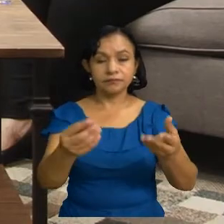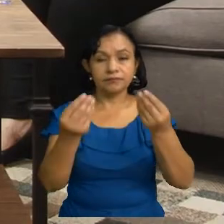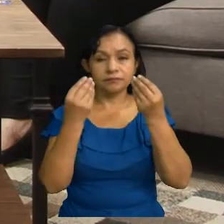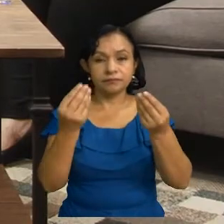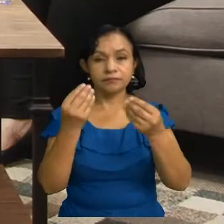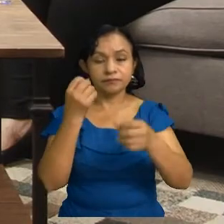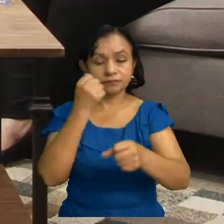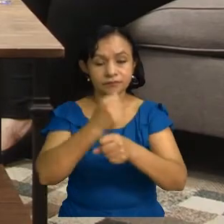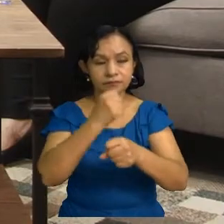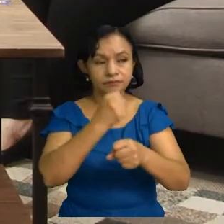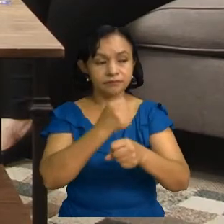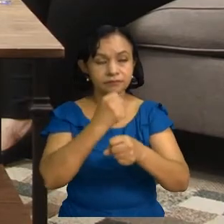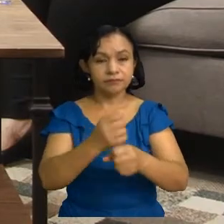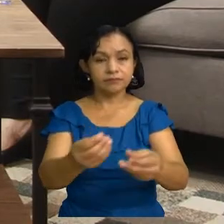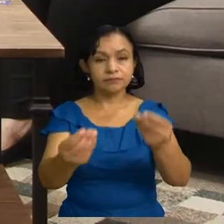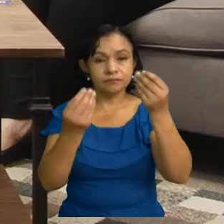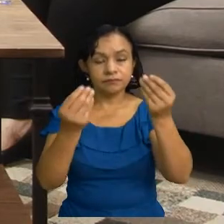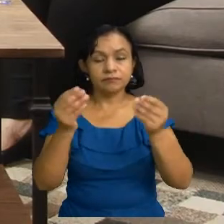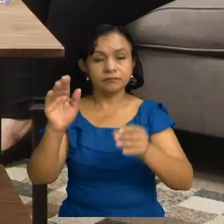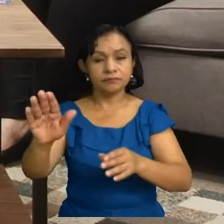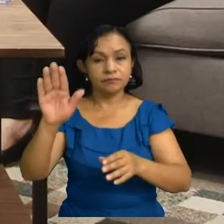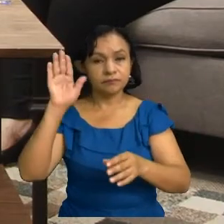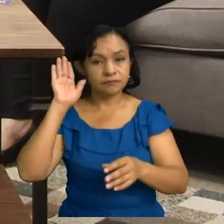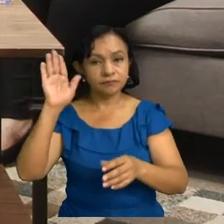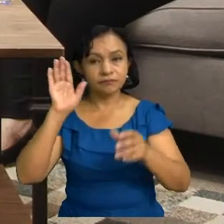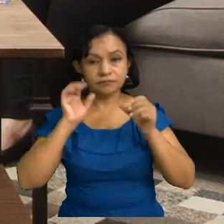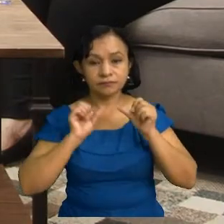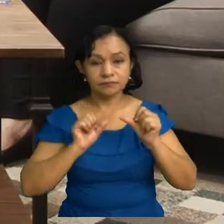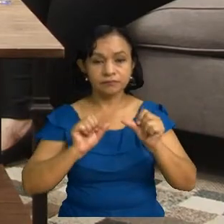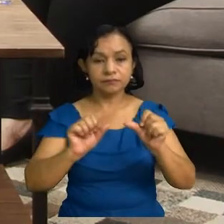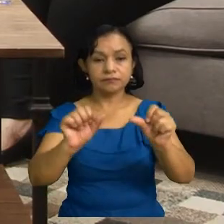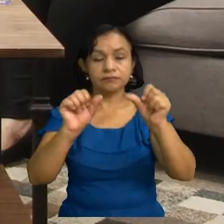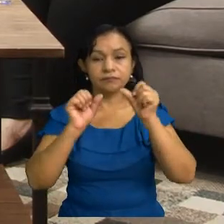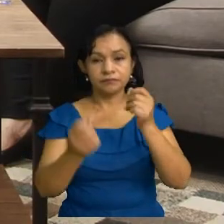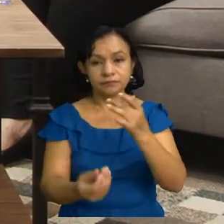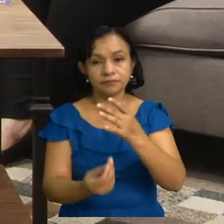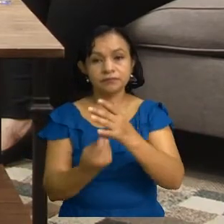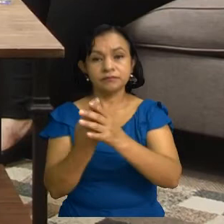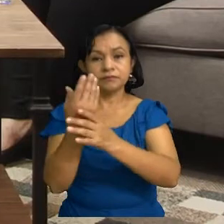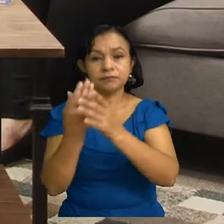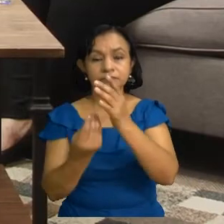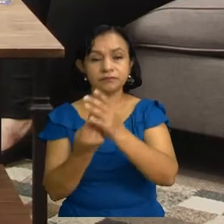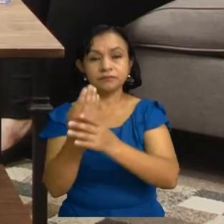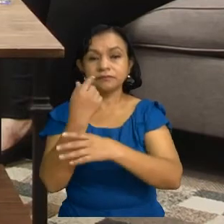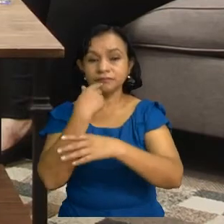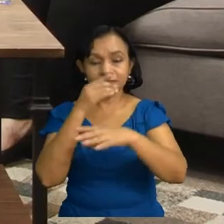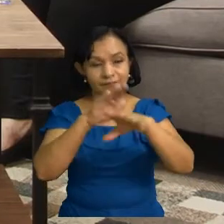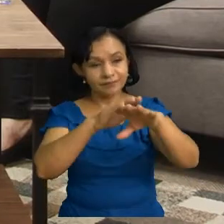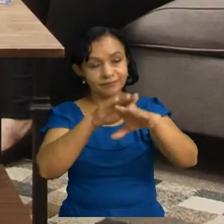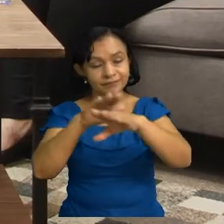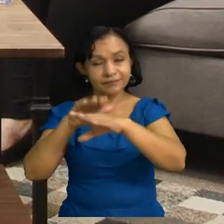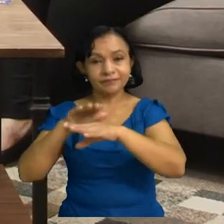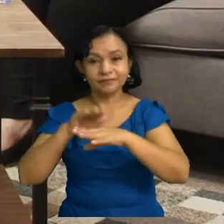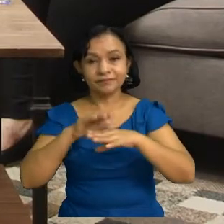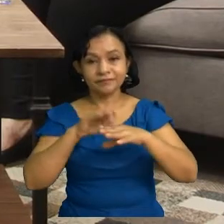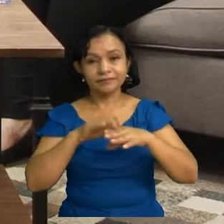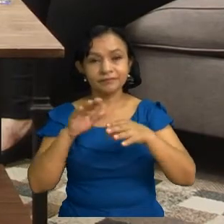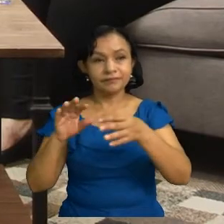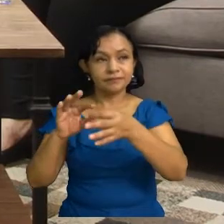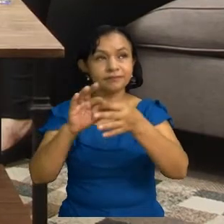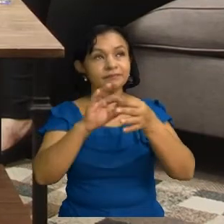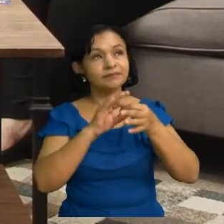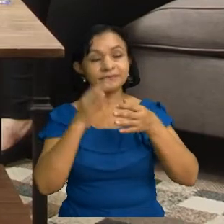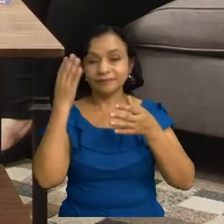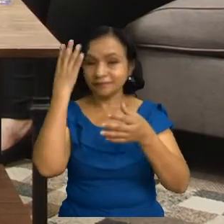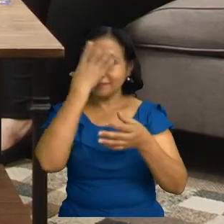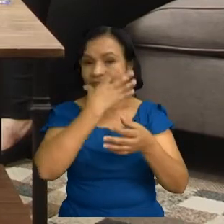y muchos compromisos y retos seguimos en la producción de plantas los invitamos también a los protagonistas a sumarse a este bonito